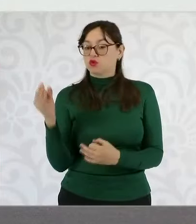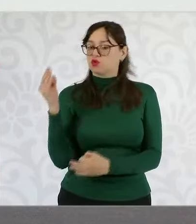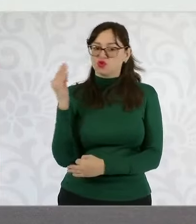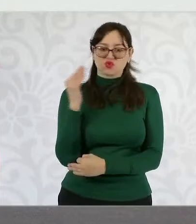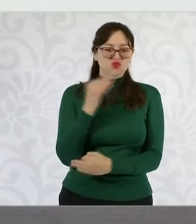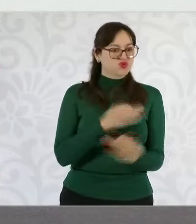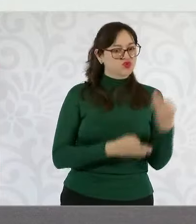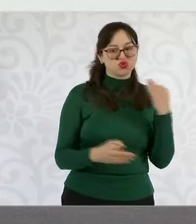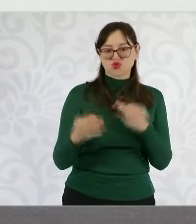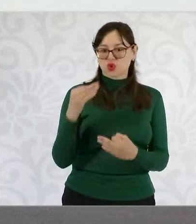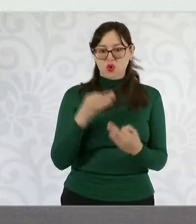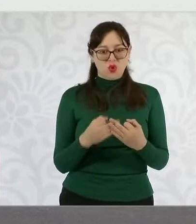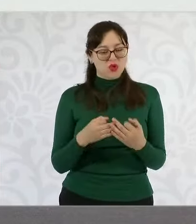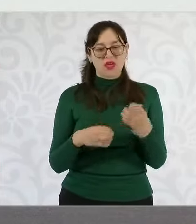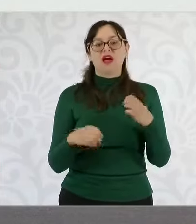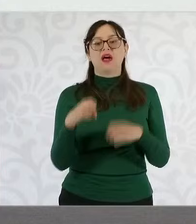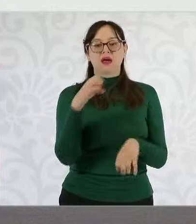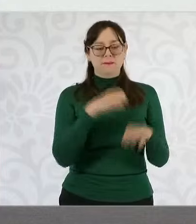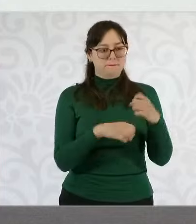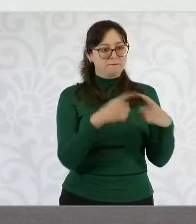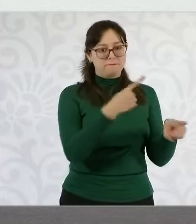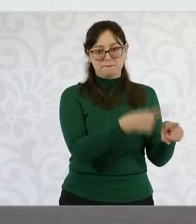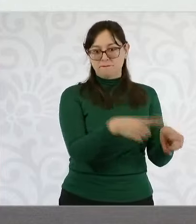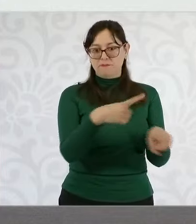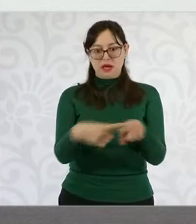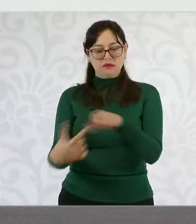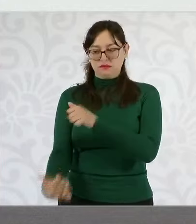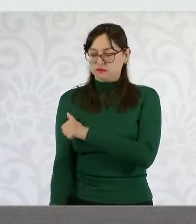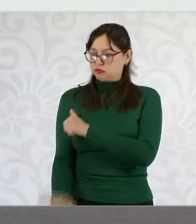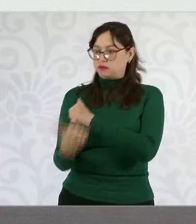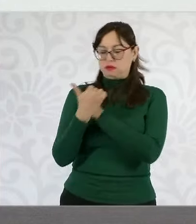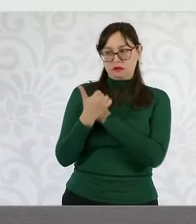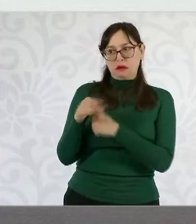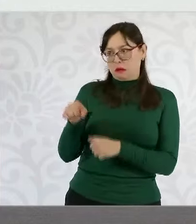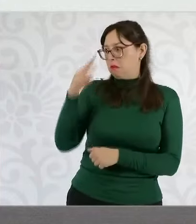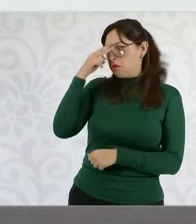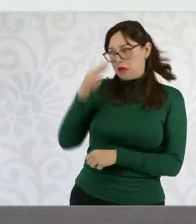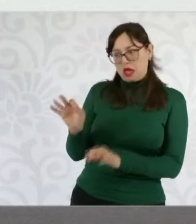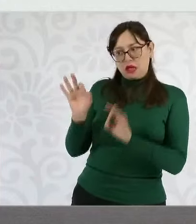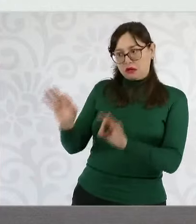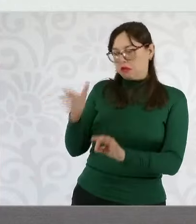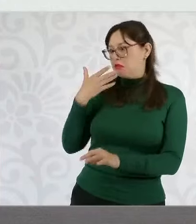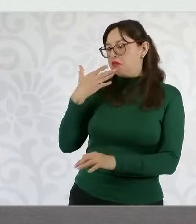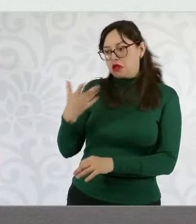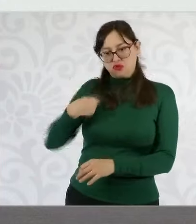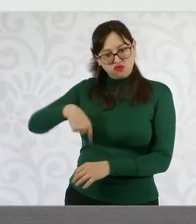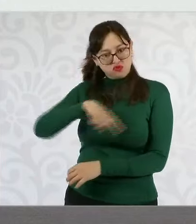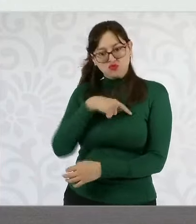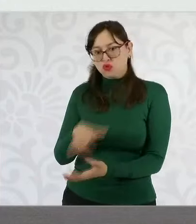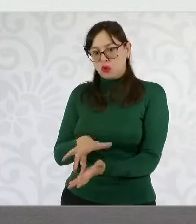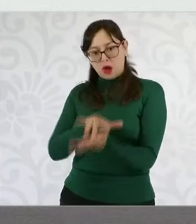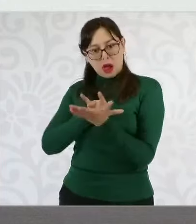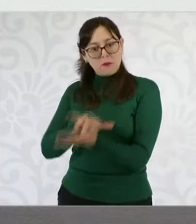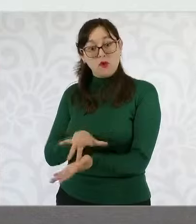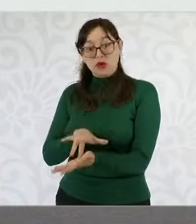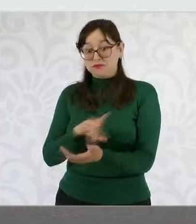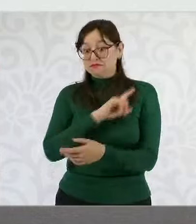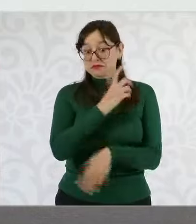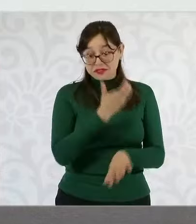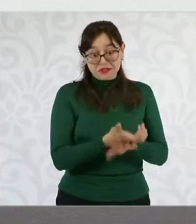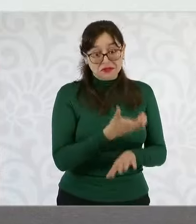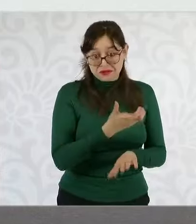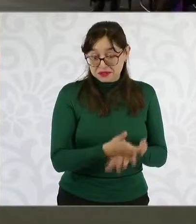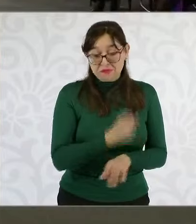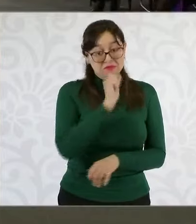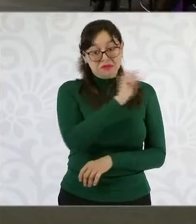las ramas financieras para apoyar la propuesta de México. Tiene un apoyo impresionante, muy amplio, en los Estados Unidos y en